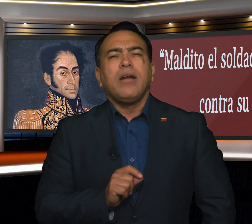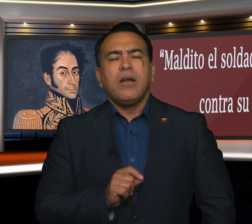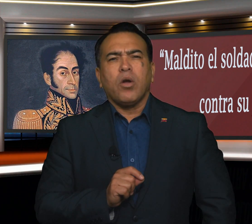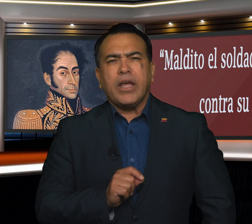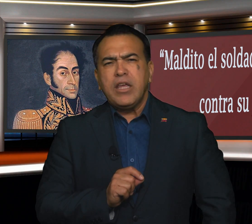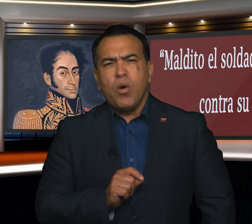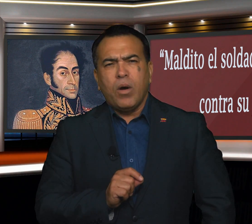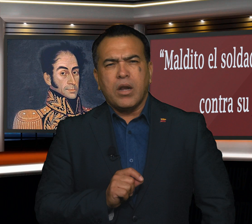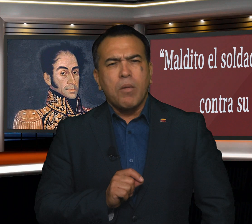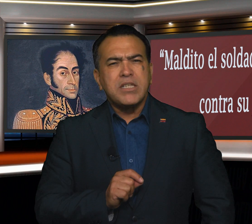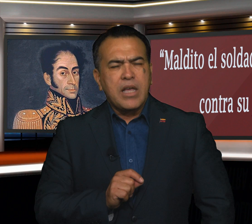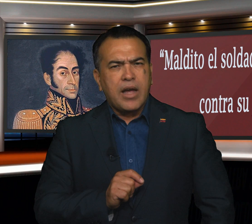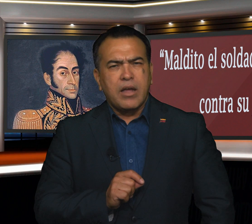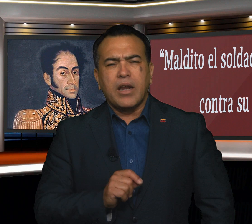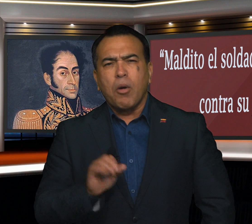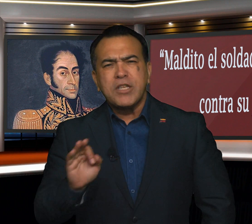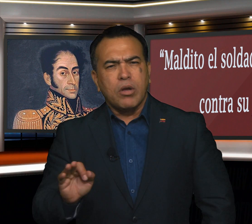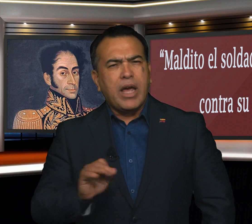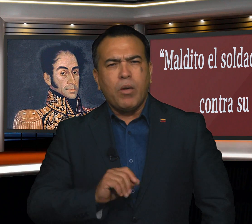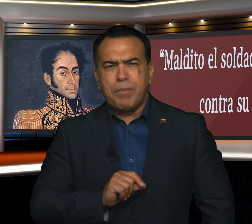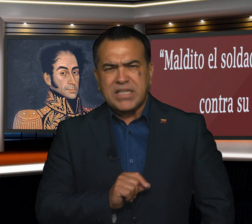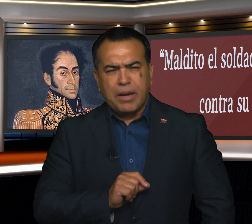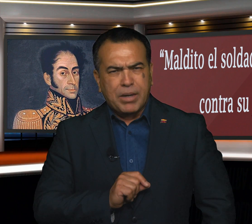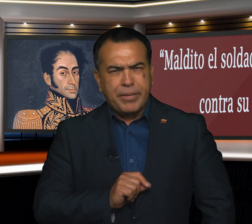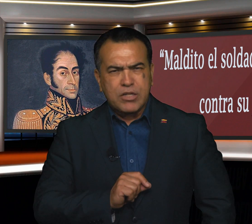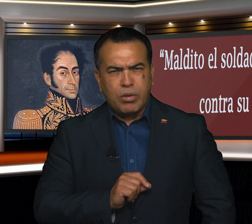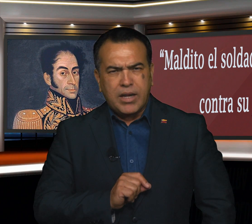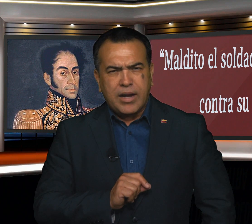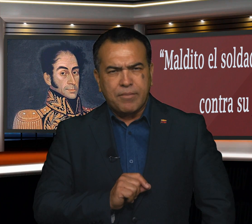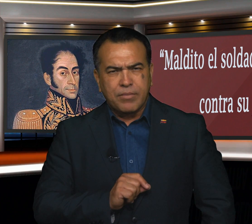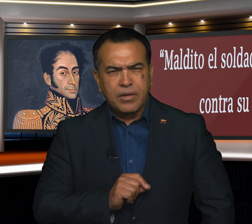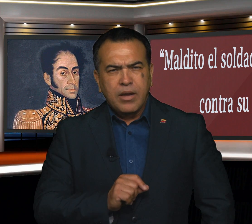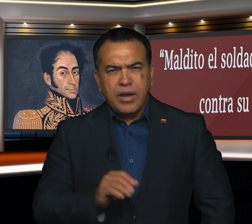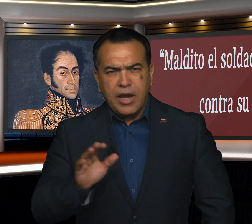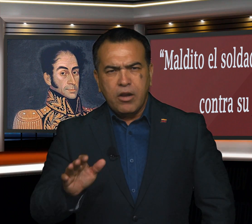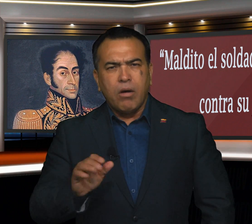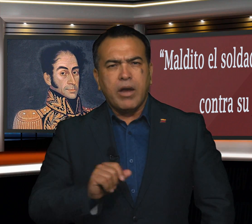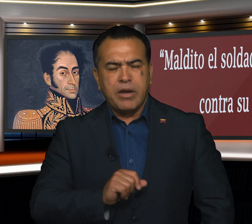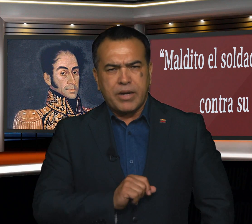errada lo que dijo el comisionado especial para Venezuela,